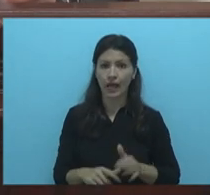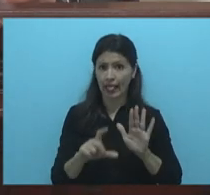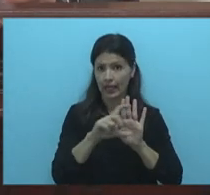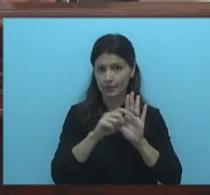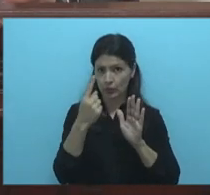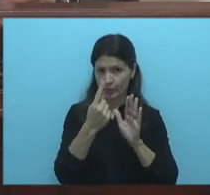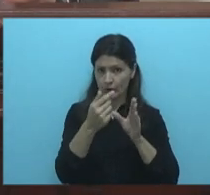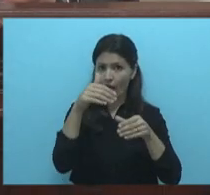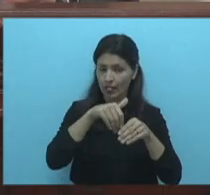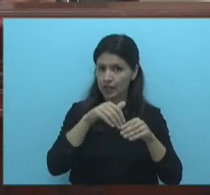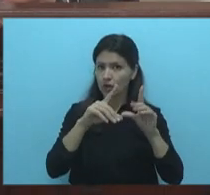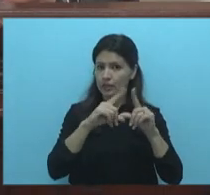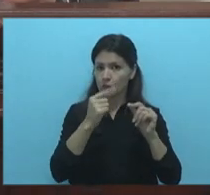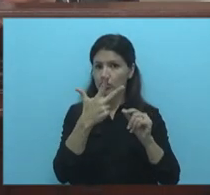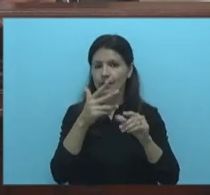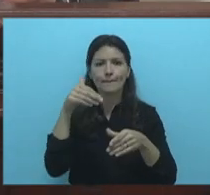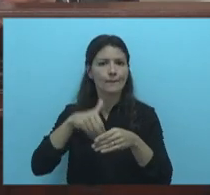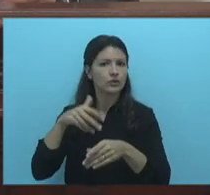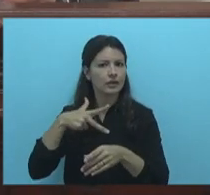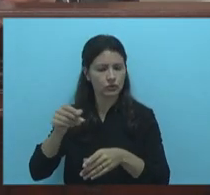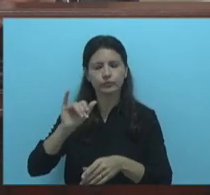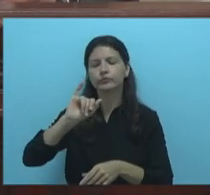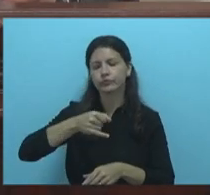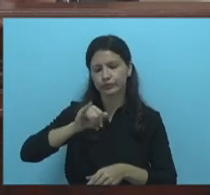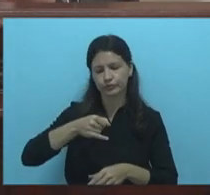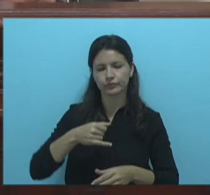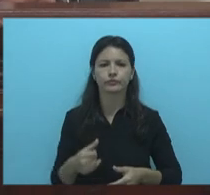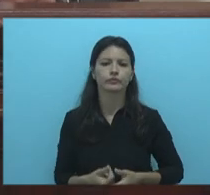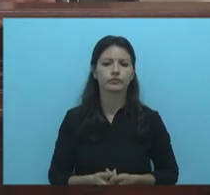primero. Dejamos constancia entonces del voto negativo de todo su bloque.